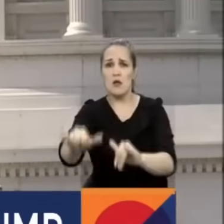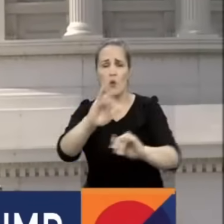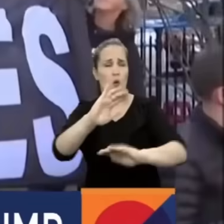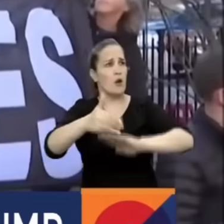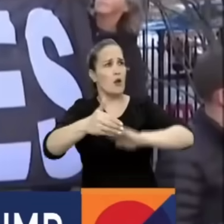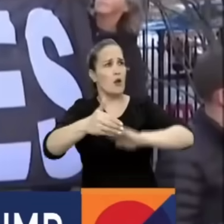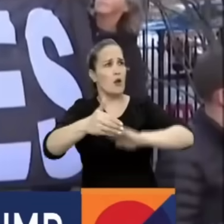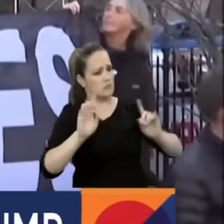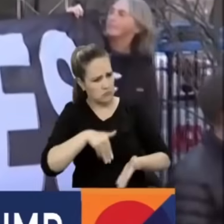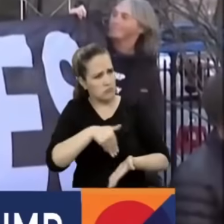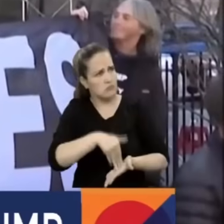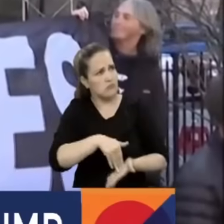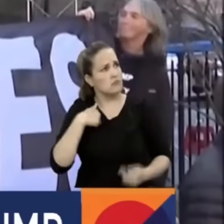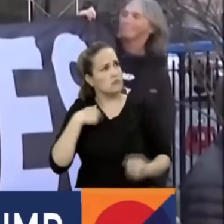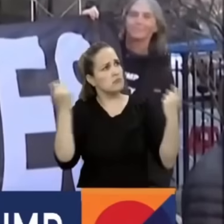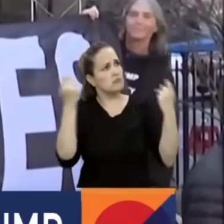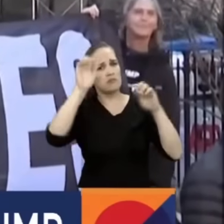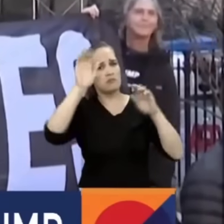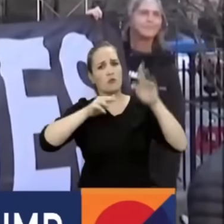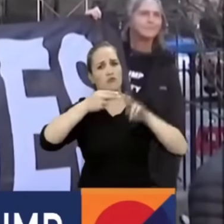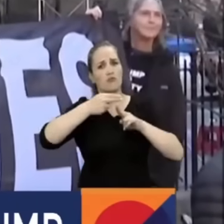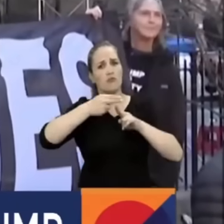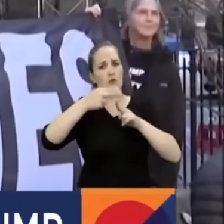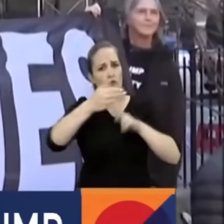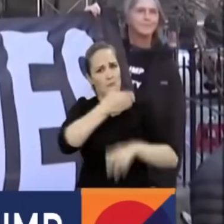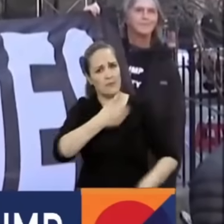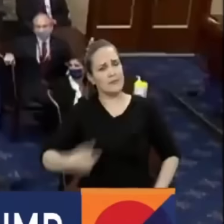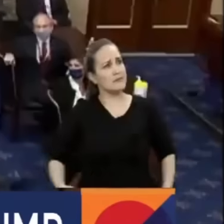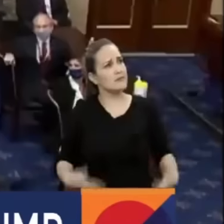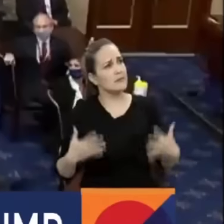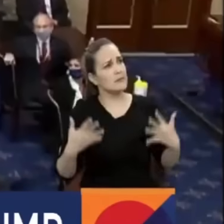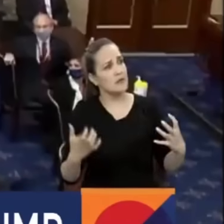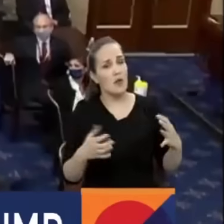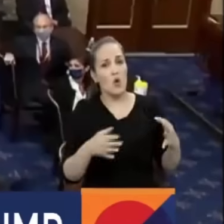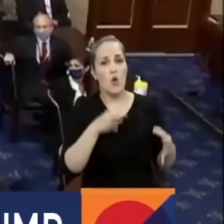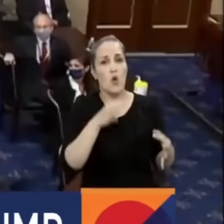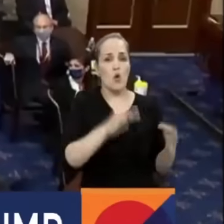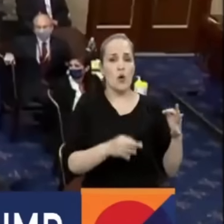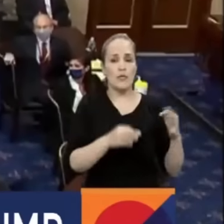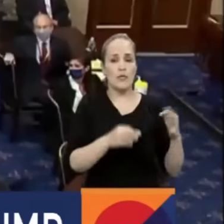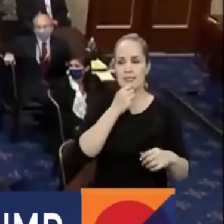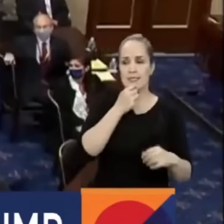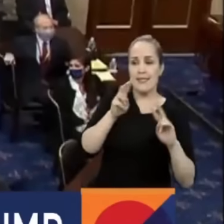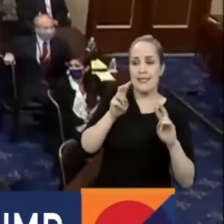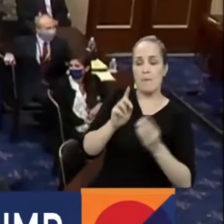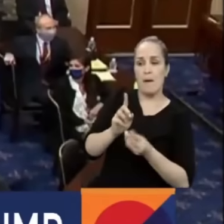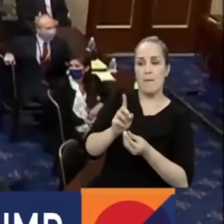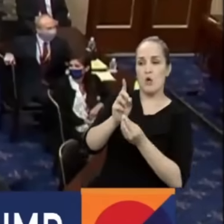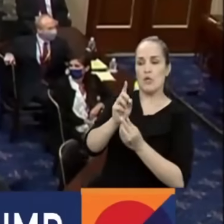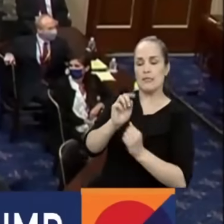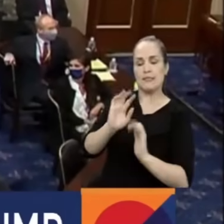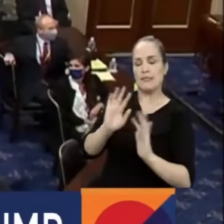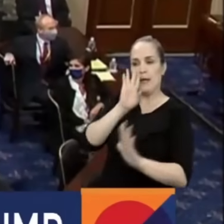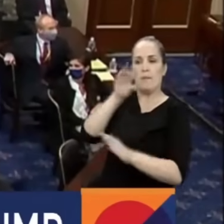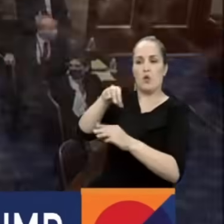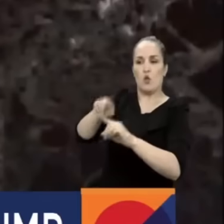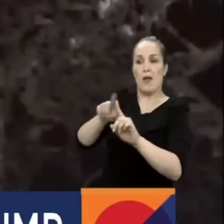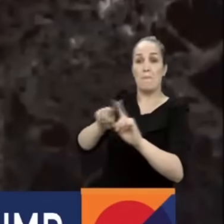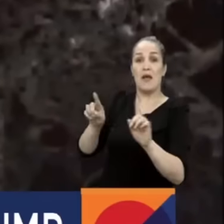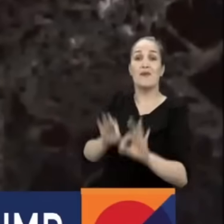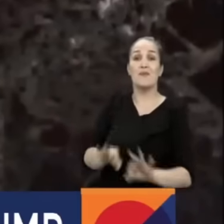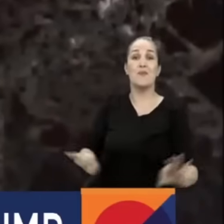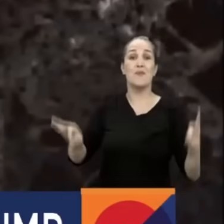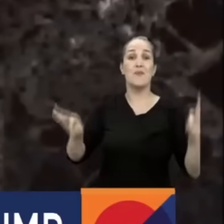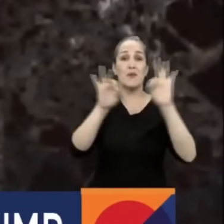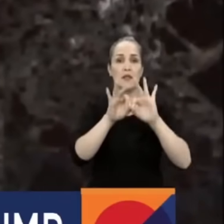seguir firme en su carrera para los comicios presidenciales. Y aunque la Corte esquiva temas políticos, este es de tal relevancia que dispuso